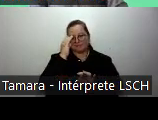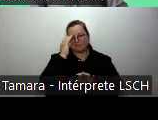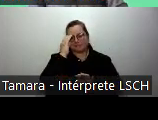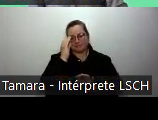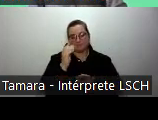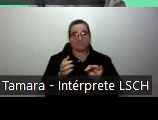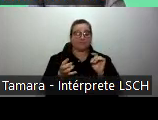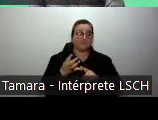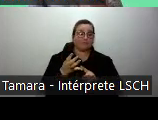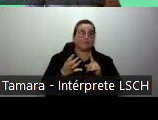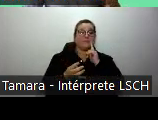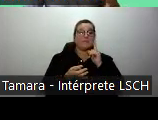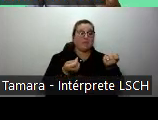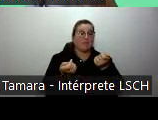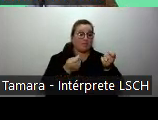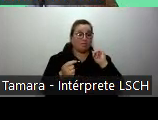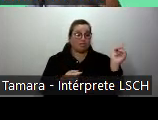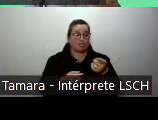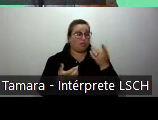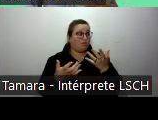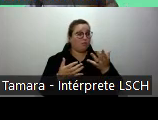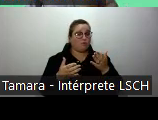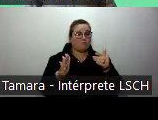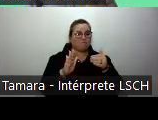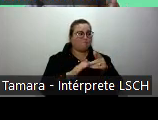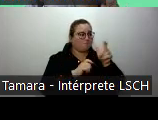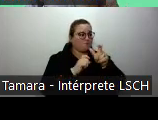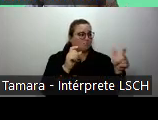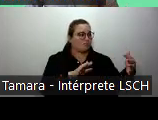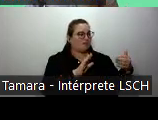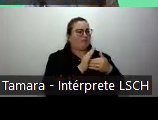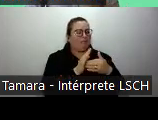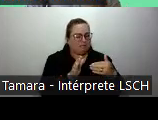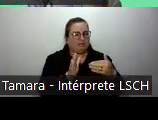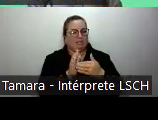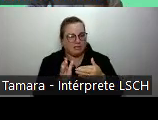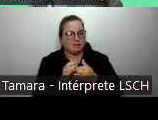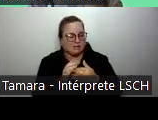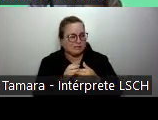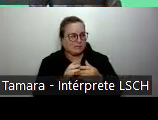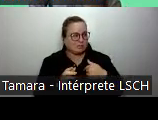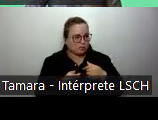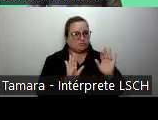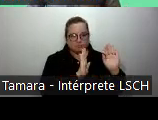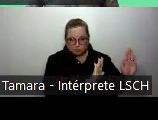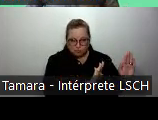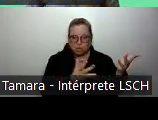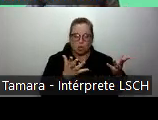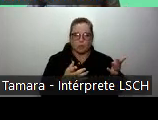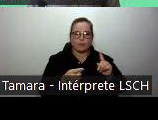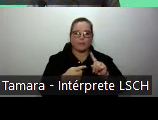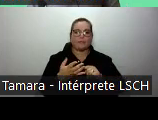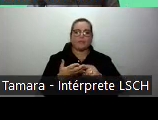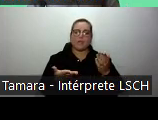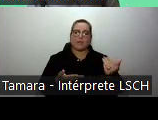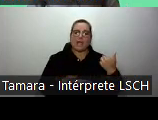gestión del entorno tienes que ver cómo evitar interrupciones mientras estás realizando tu hábito y las recompensas no estrictamente no tienen que